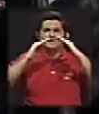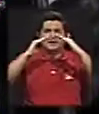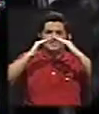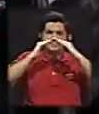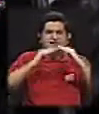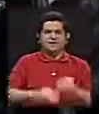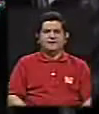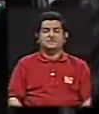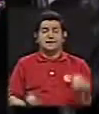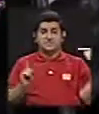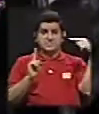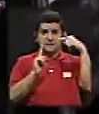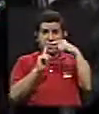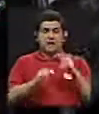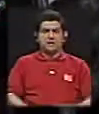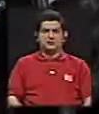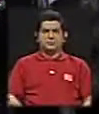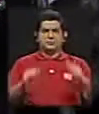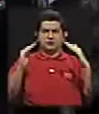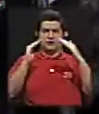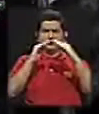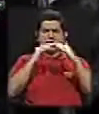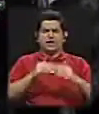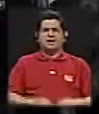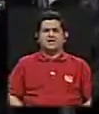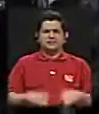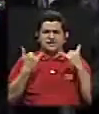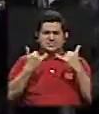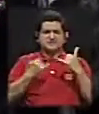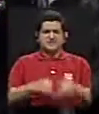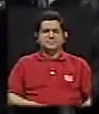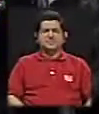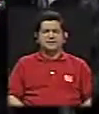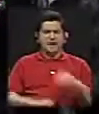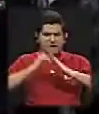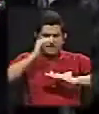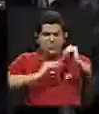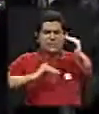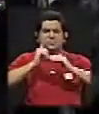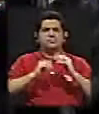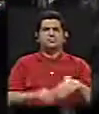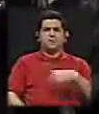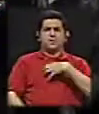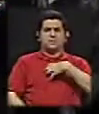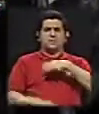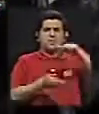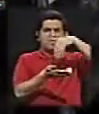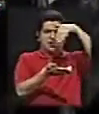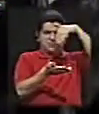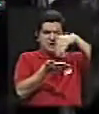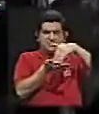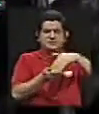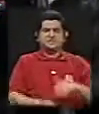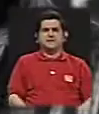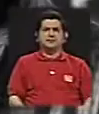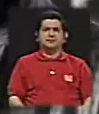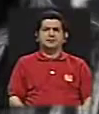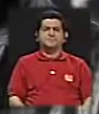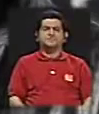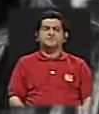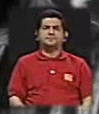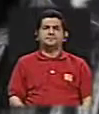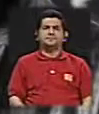hasta casas de estilo prefabricado que son muy, ya muy del Valle Central. Uh-huh.